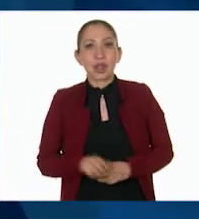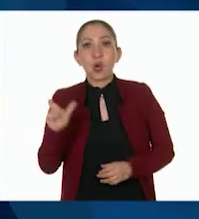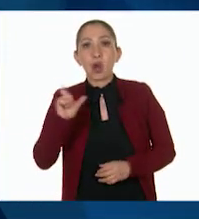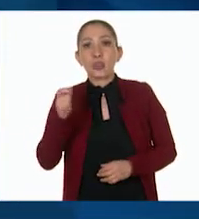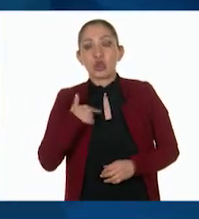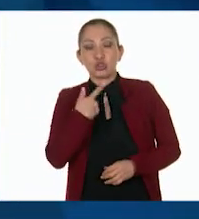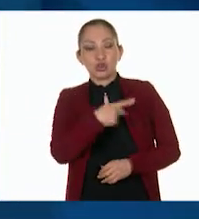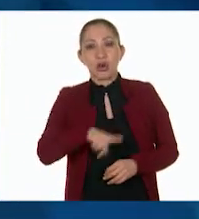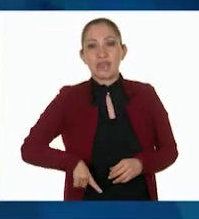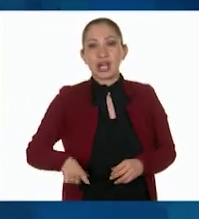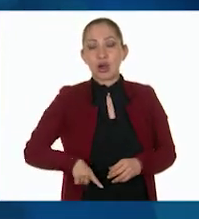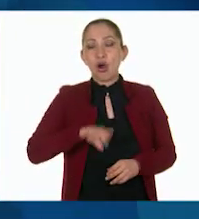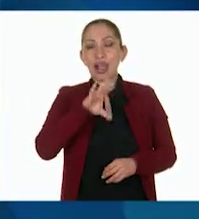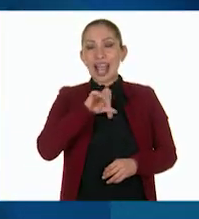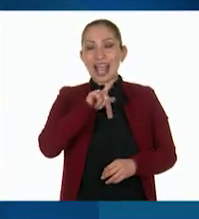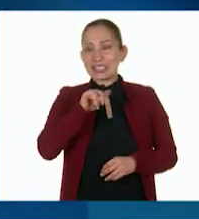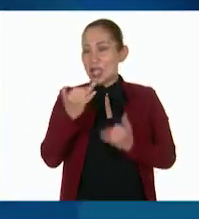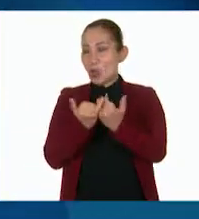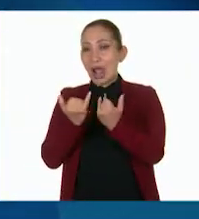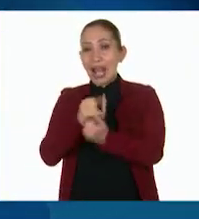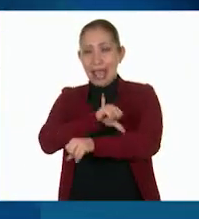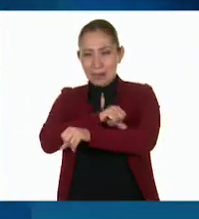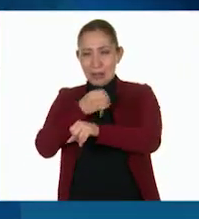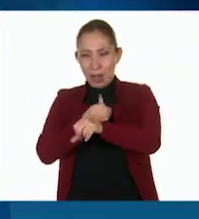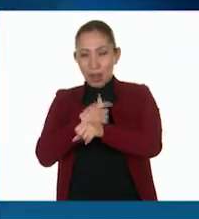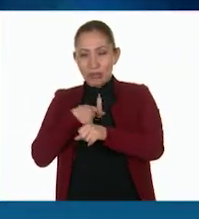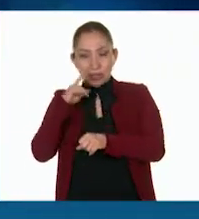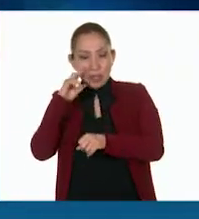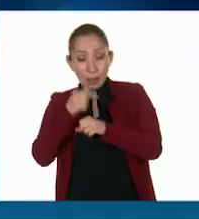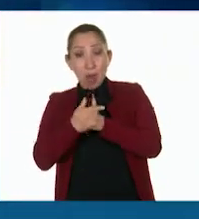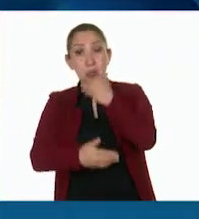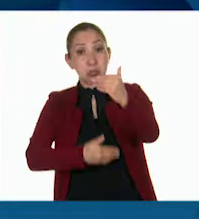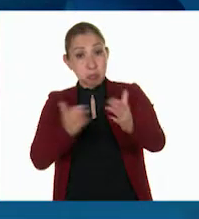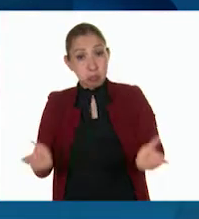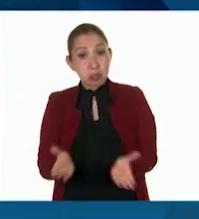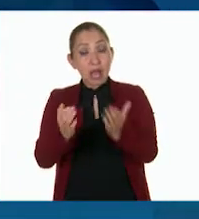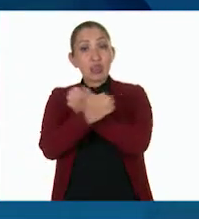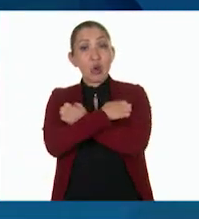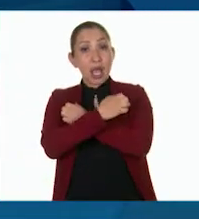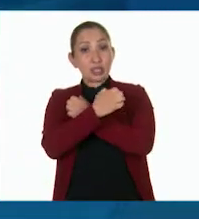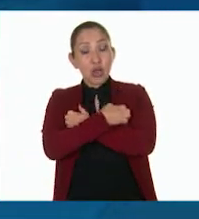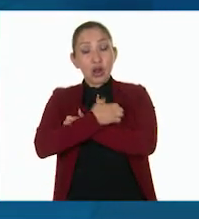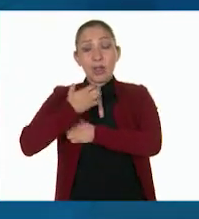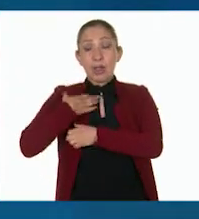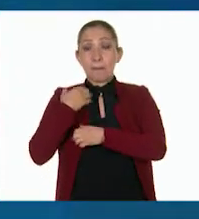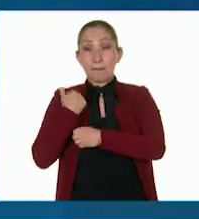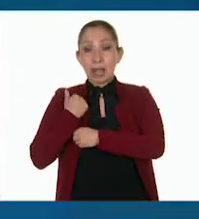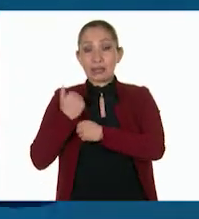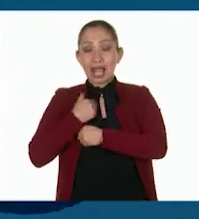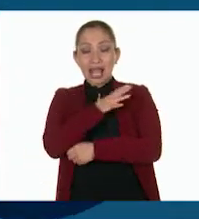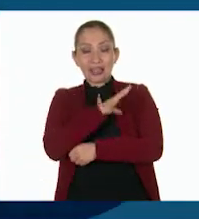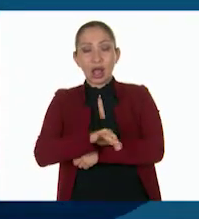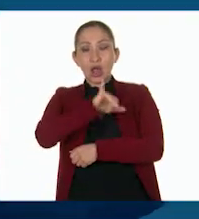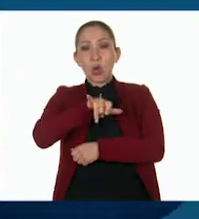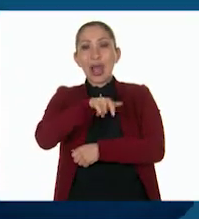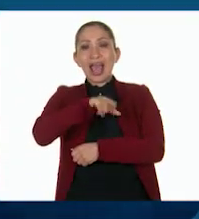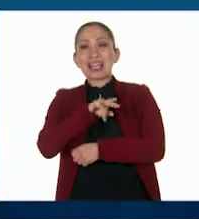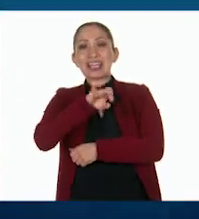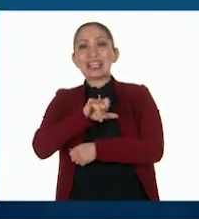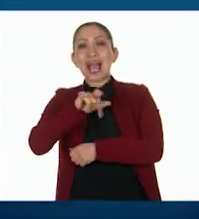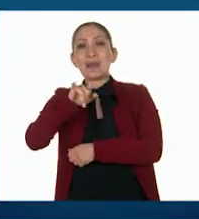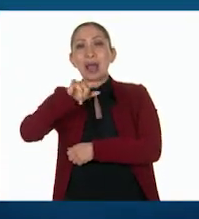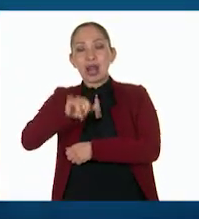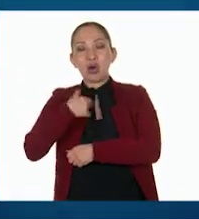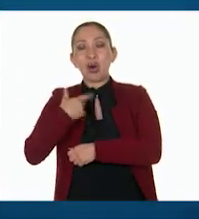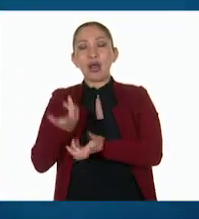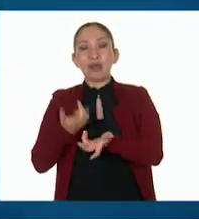la administración de Calles, al igual que en la de Obregón, se dio un gran impulso a la educación militar con el general Joaquín Amaro al frente